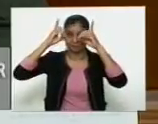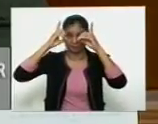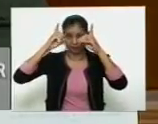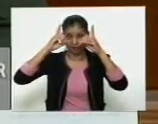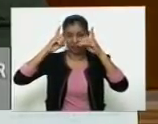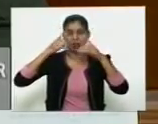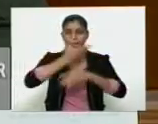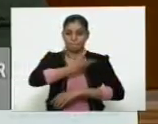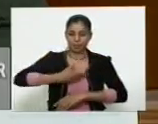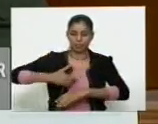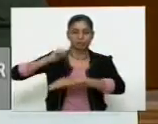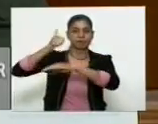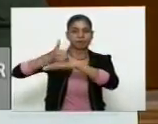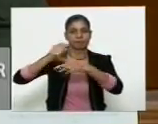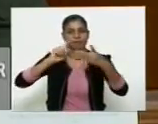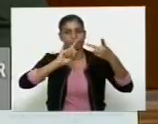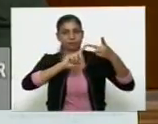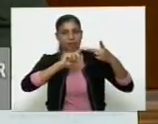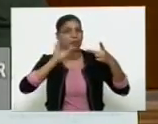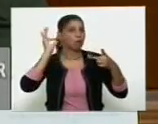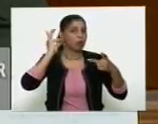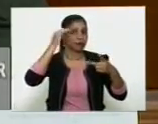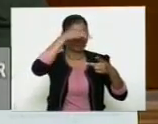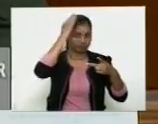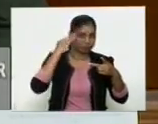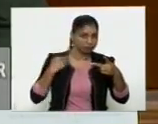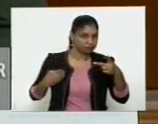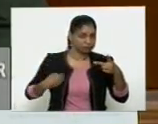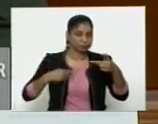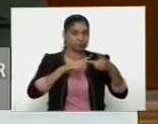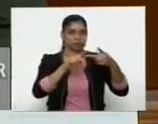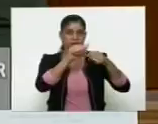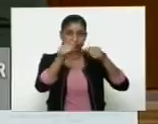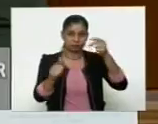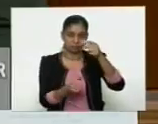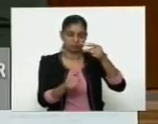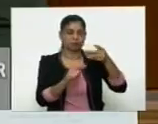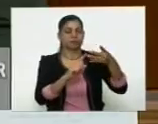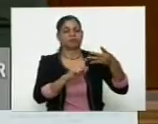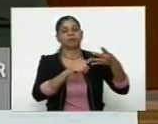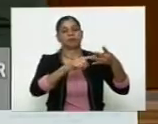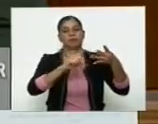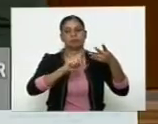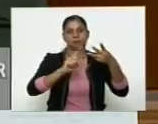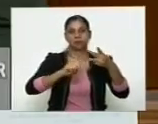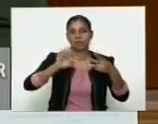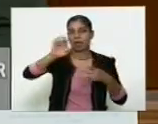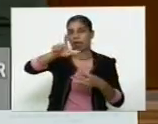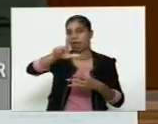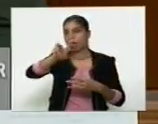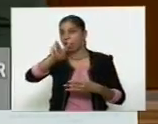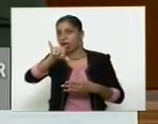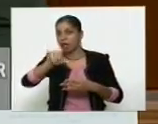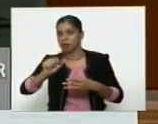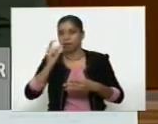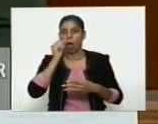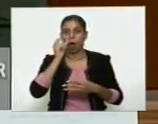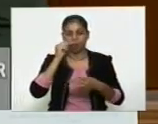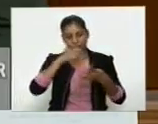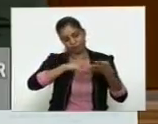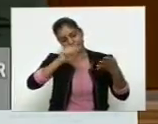Gómez, presidenta, Tania Valentina Díaz, primera vicepresidenta, Elvis Amoroso, segundo